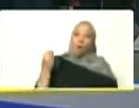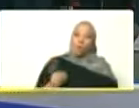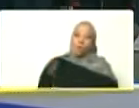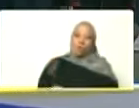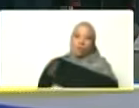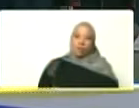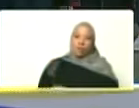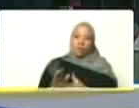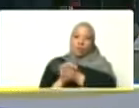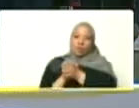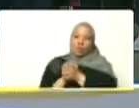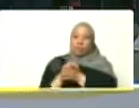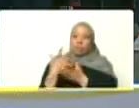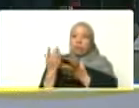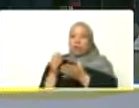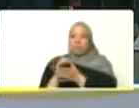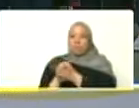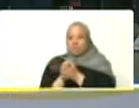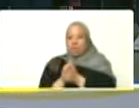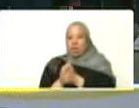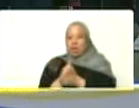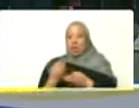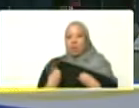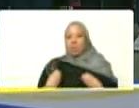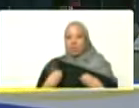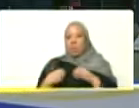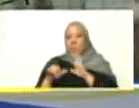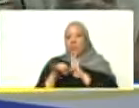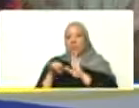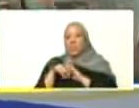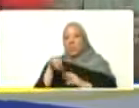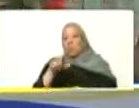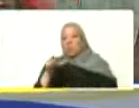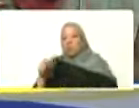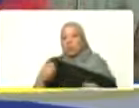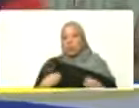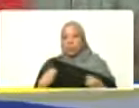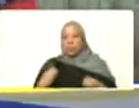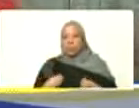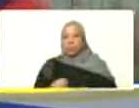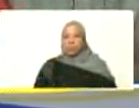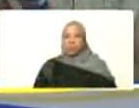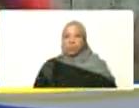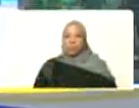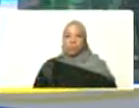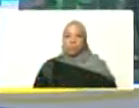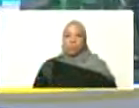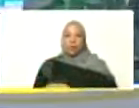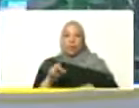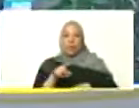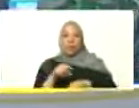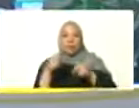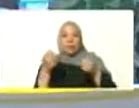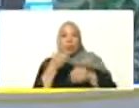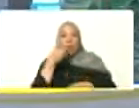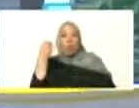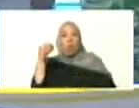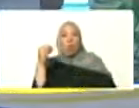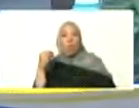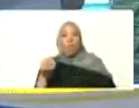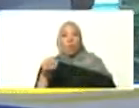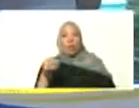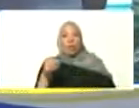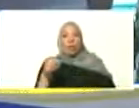compañeros del Valle de Coche, inolvidables compañeros, porque veo que éramos muchachos